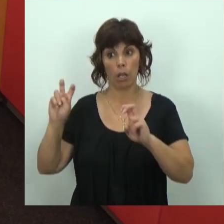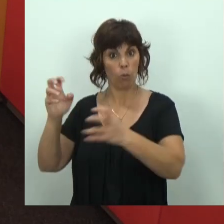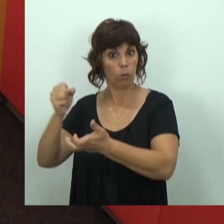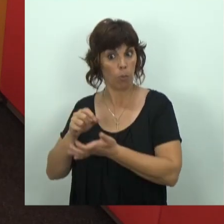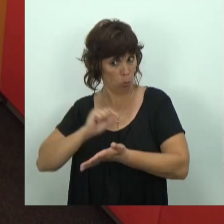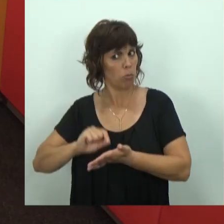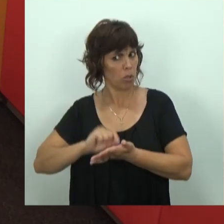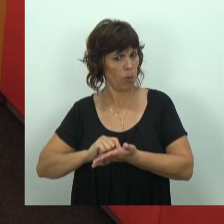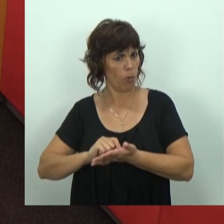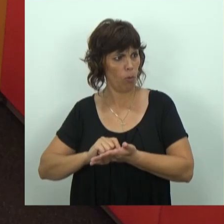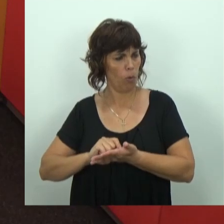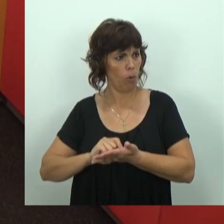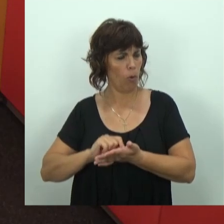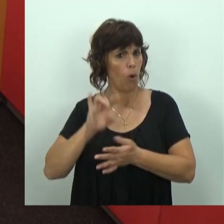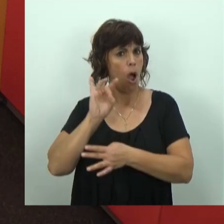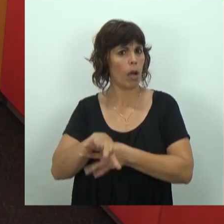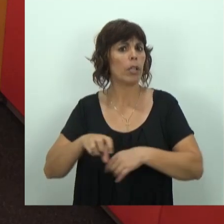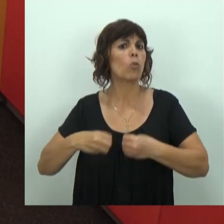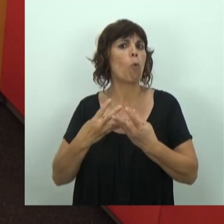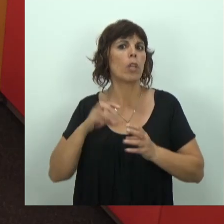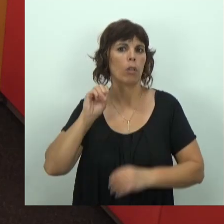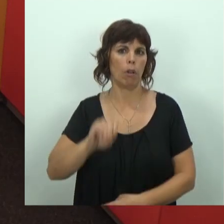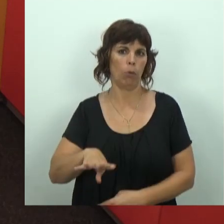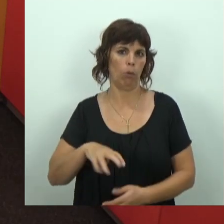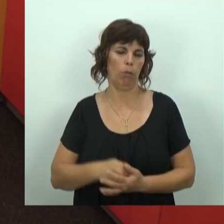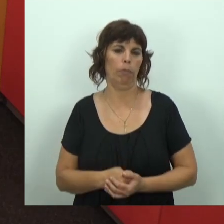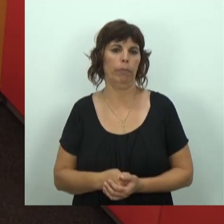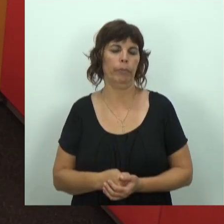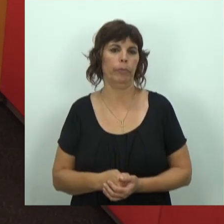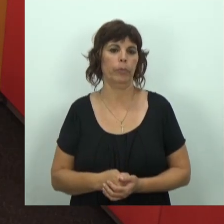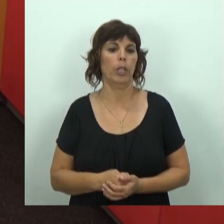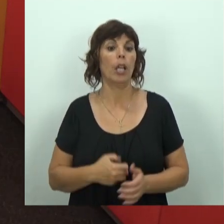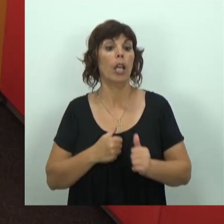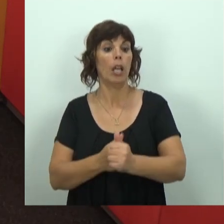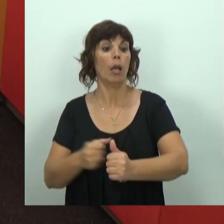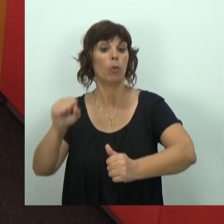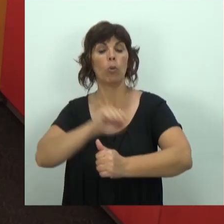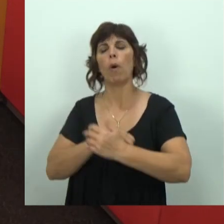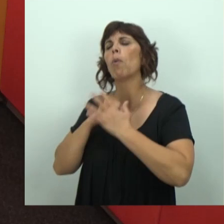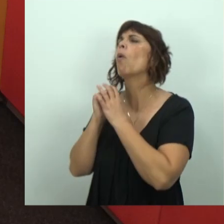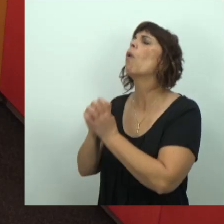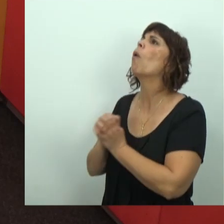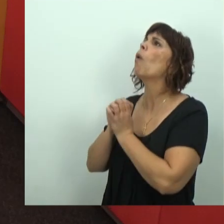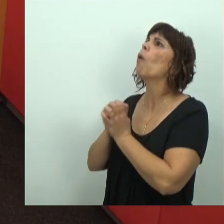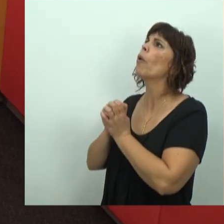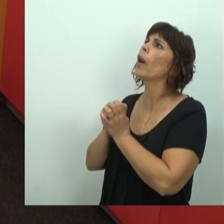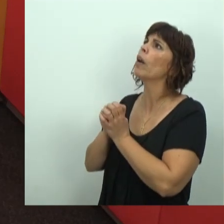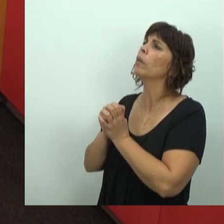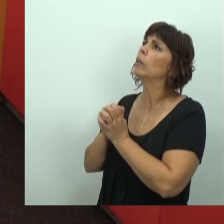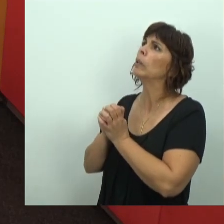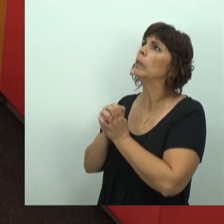Testamento, cuando él ora, el Señor Jesucristo, desde el